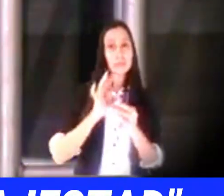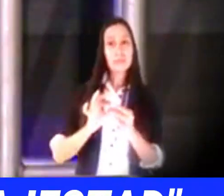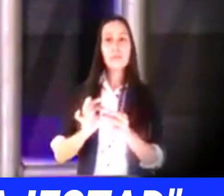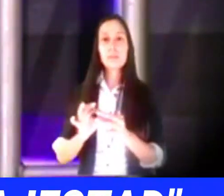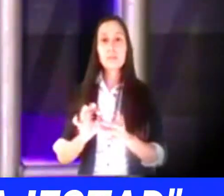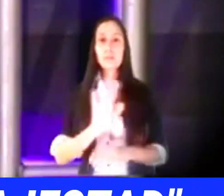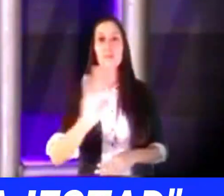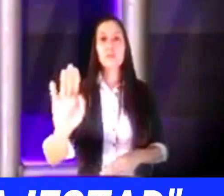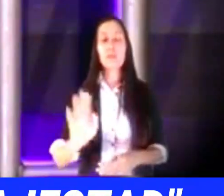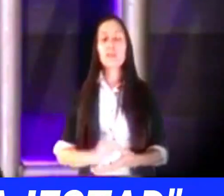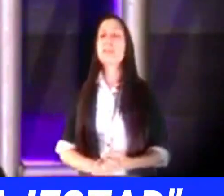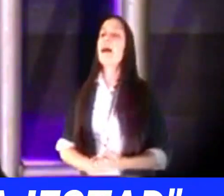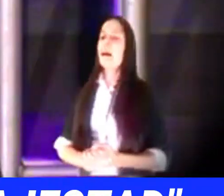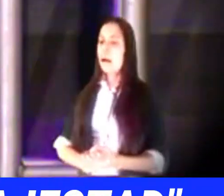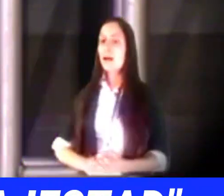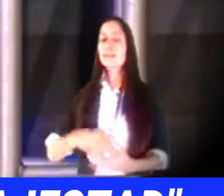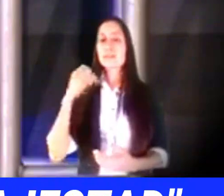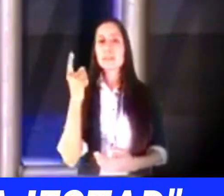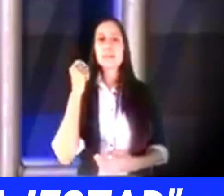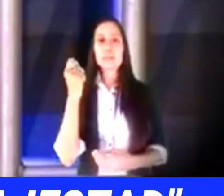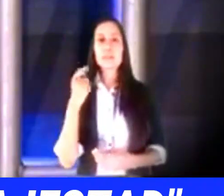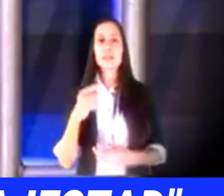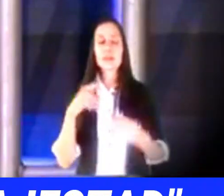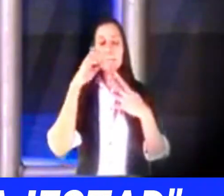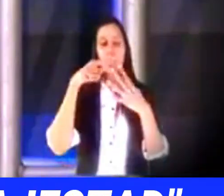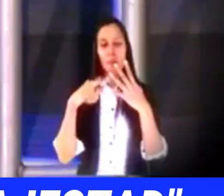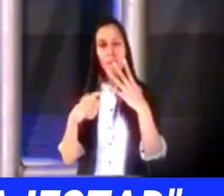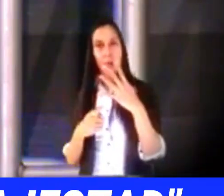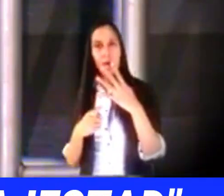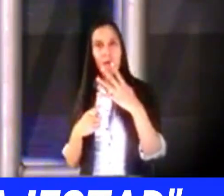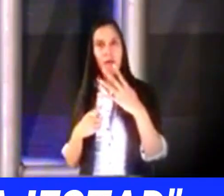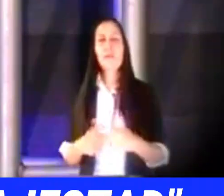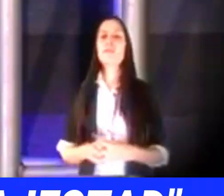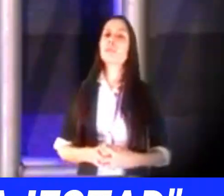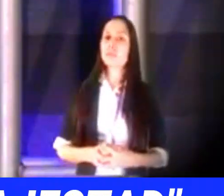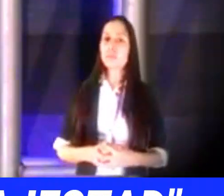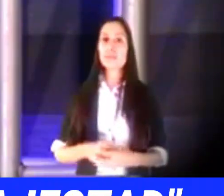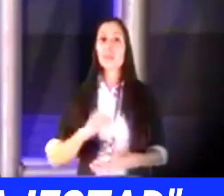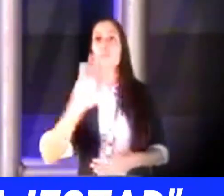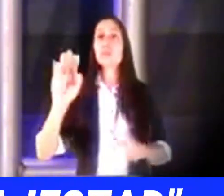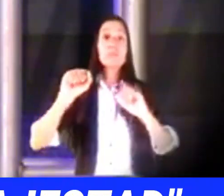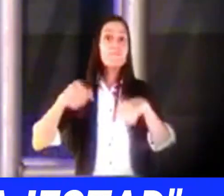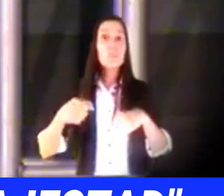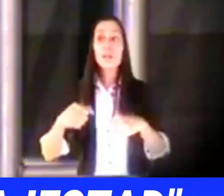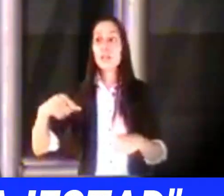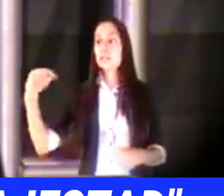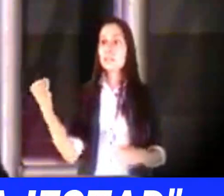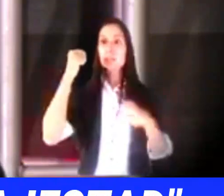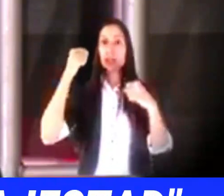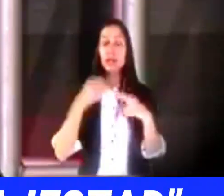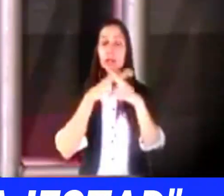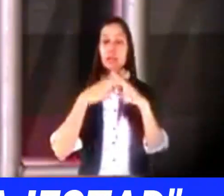pasos en su vida en esta tarde. Usted no puede retener la corona si no pelea. Usted tiene que